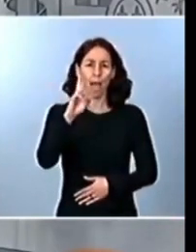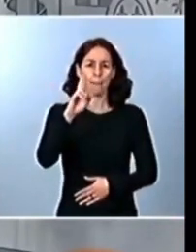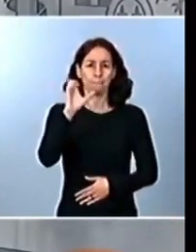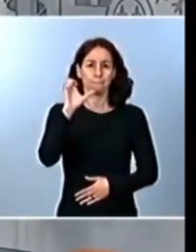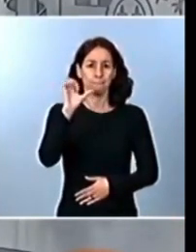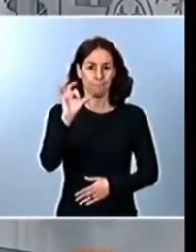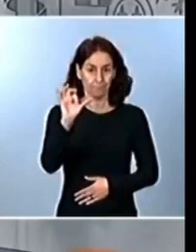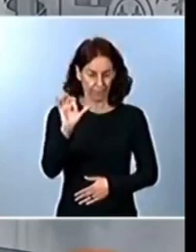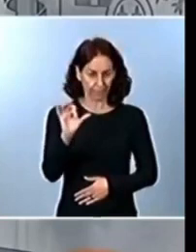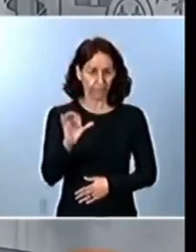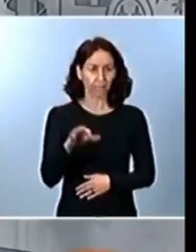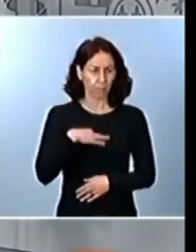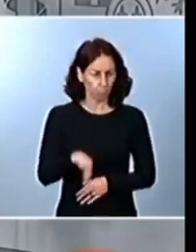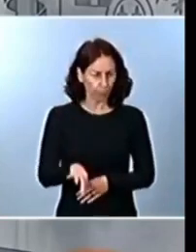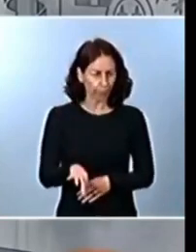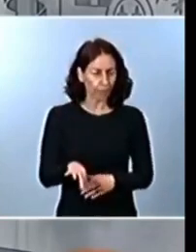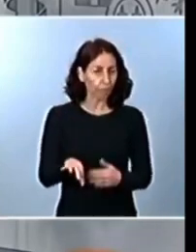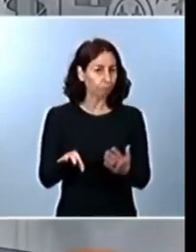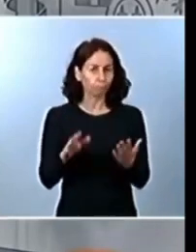O no siendo así.